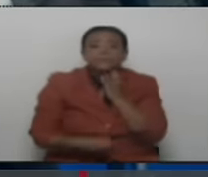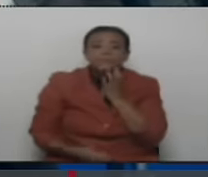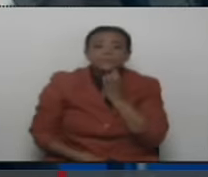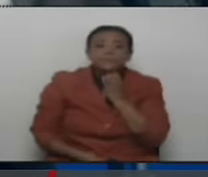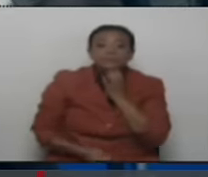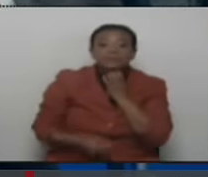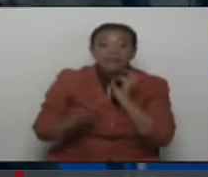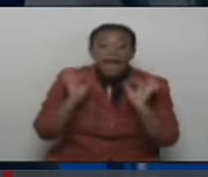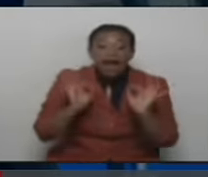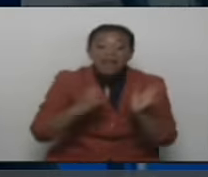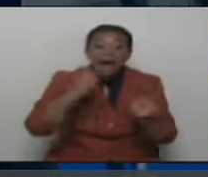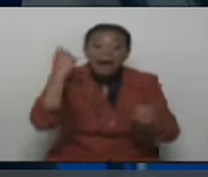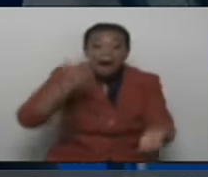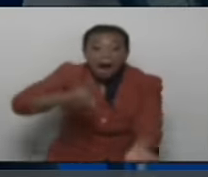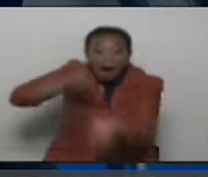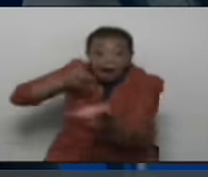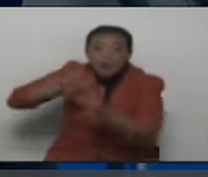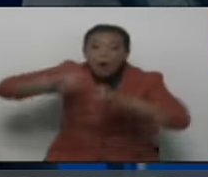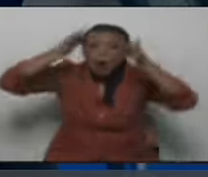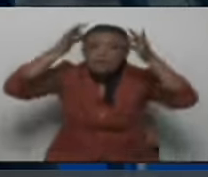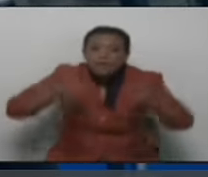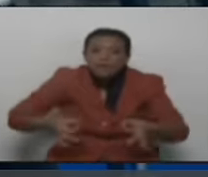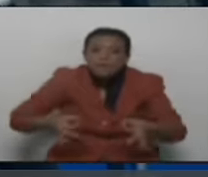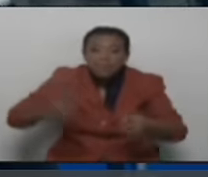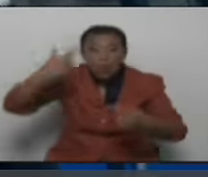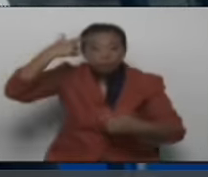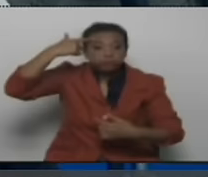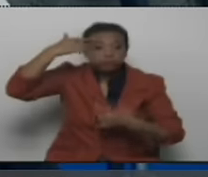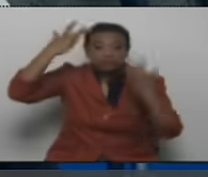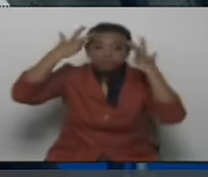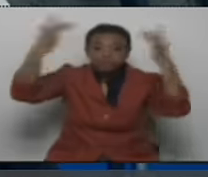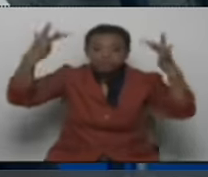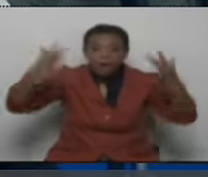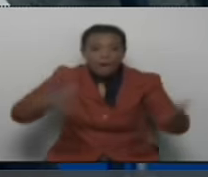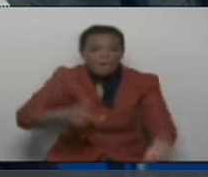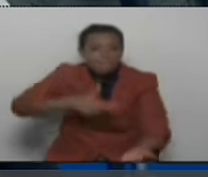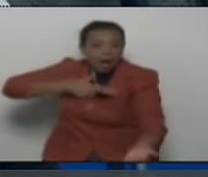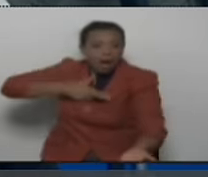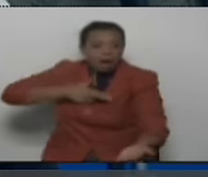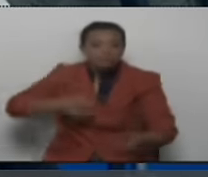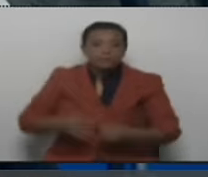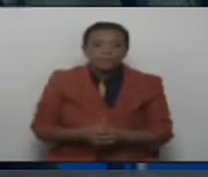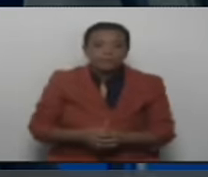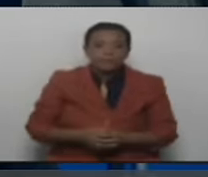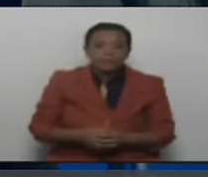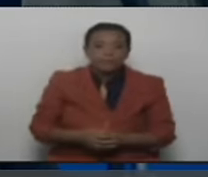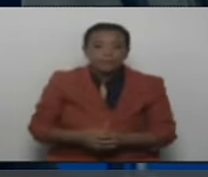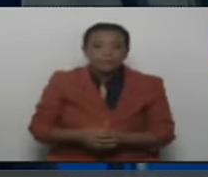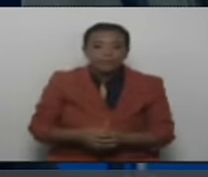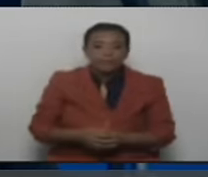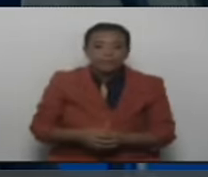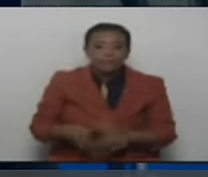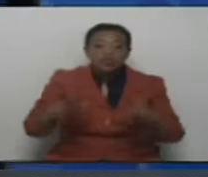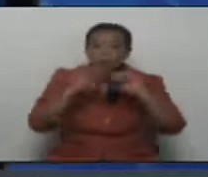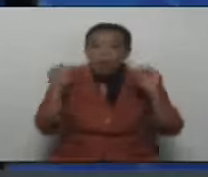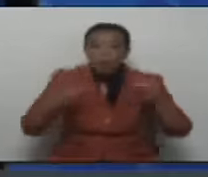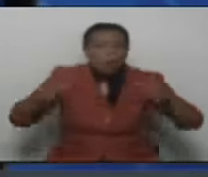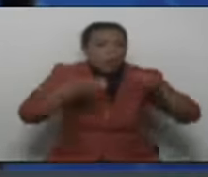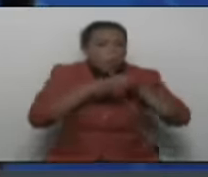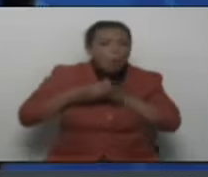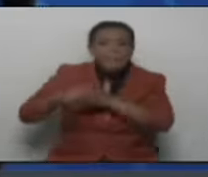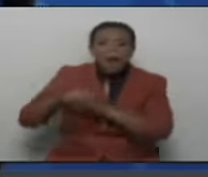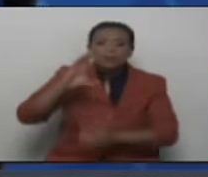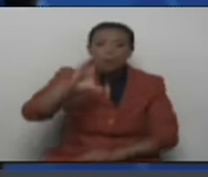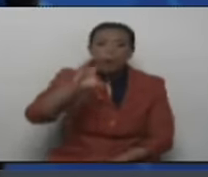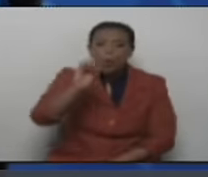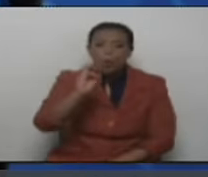sepa que este es el arma oficial de los Navy SEALs. Es el arma oficial de los Navy SEAL. Todos los comandos. Que es